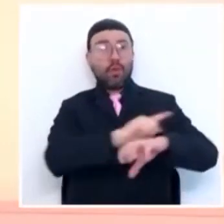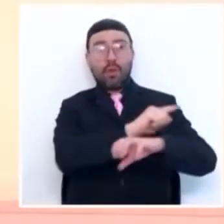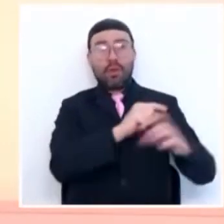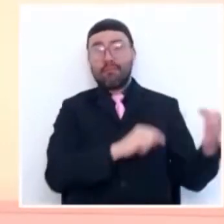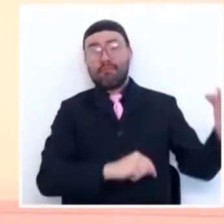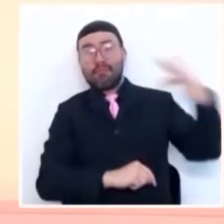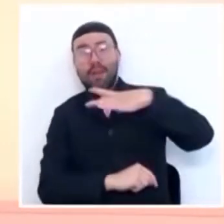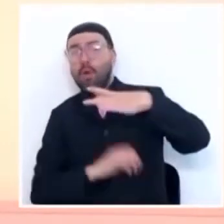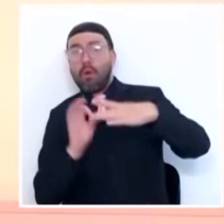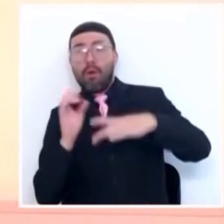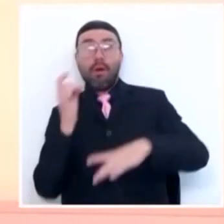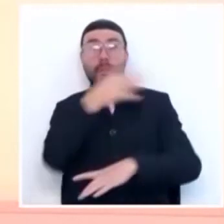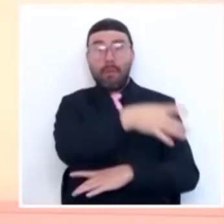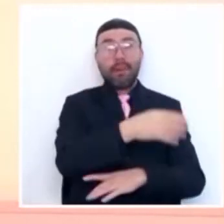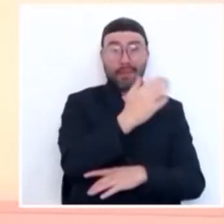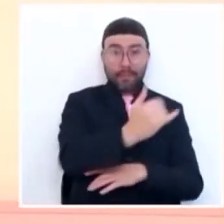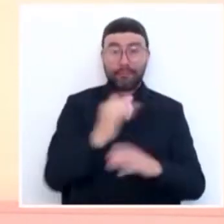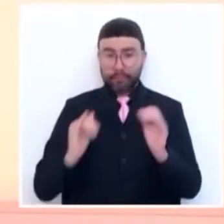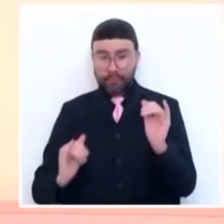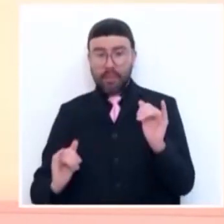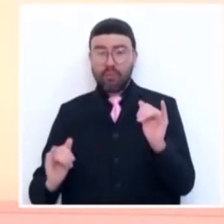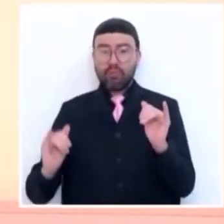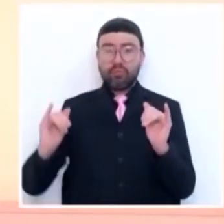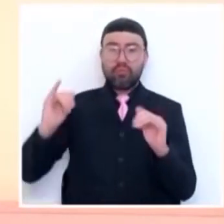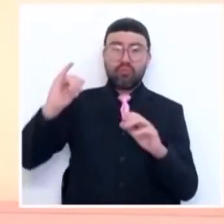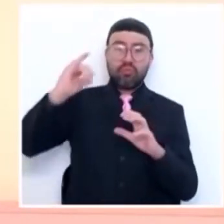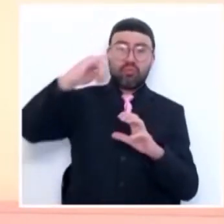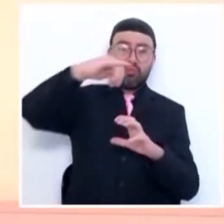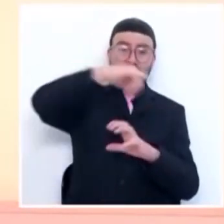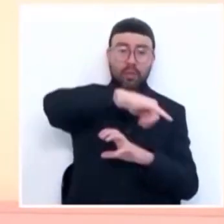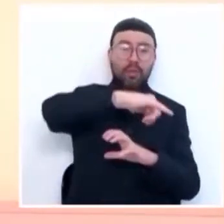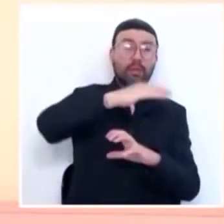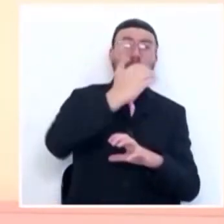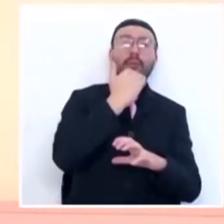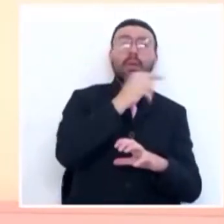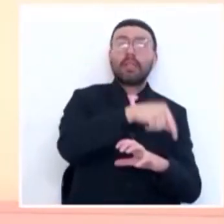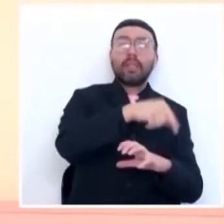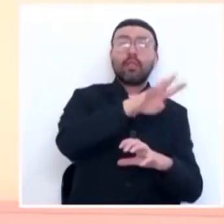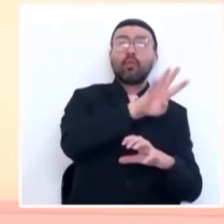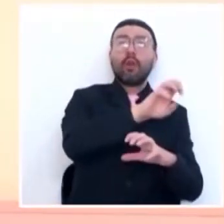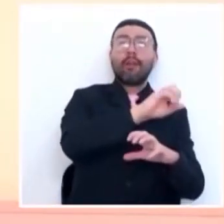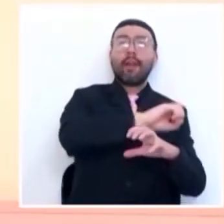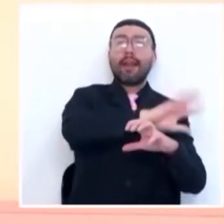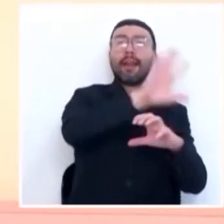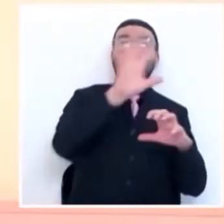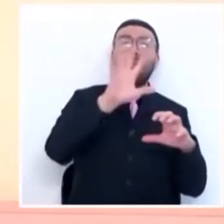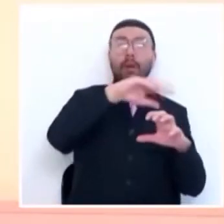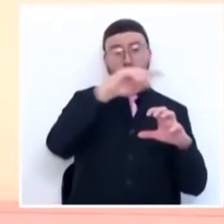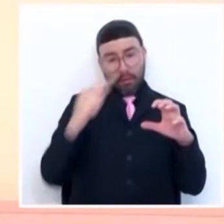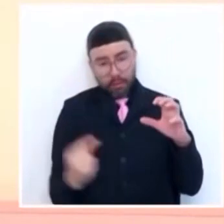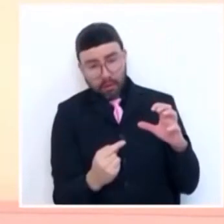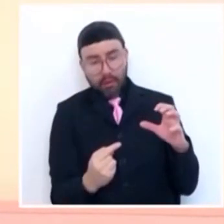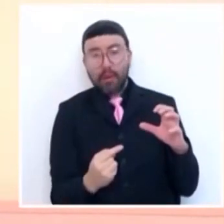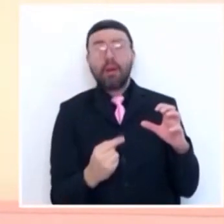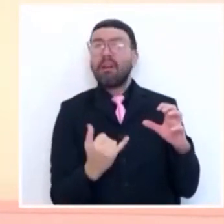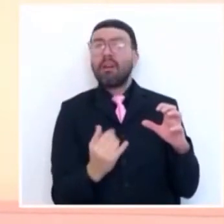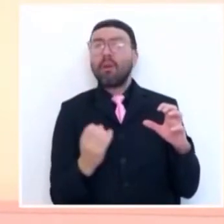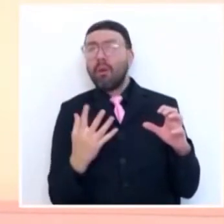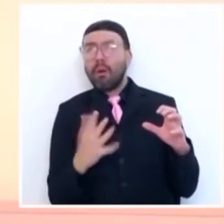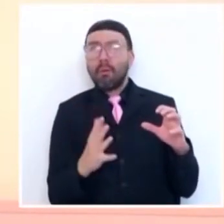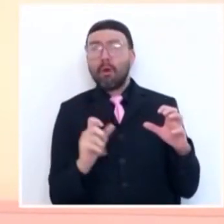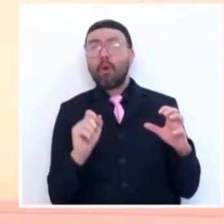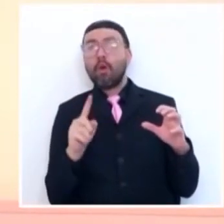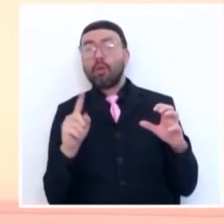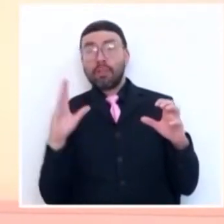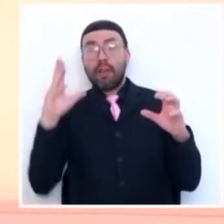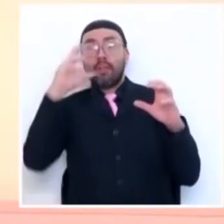diferencia. Entonces, cuando allá son las 9 de la mañana, para nosotros aquí serían las 11